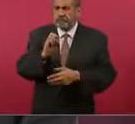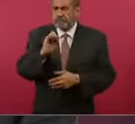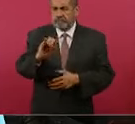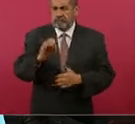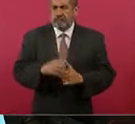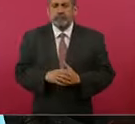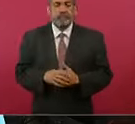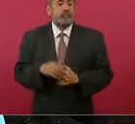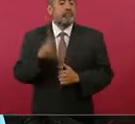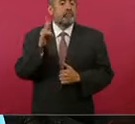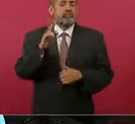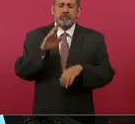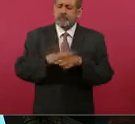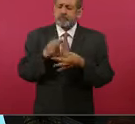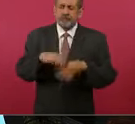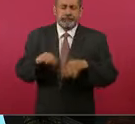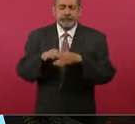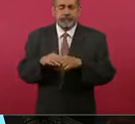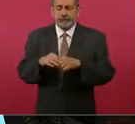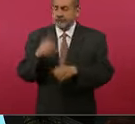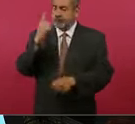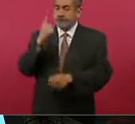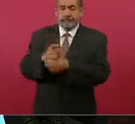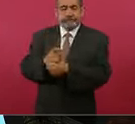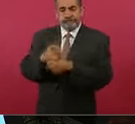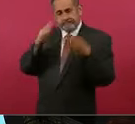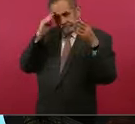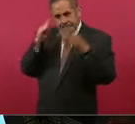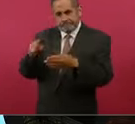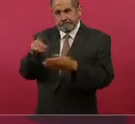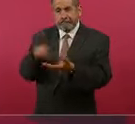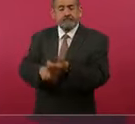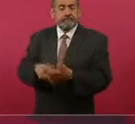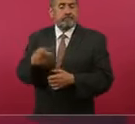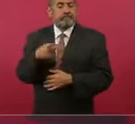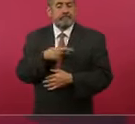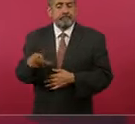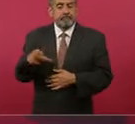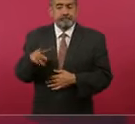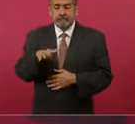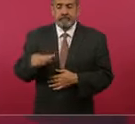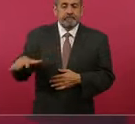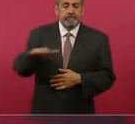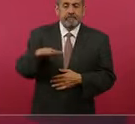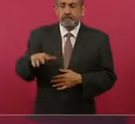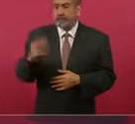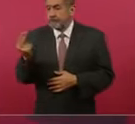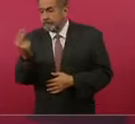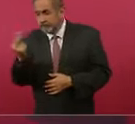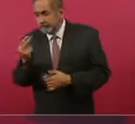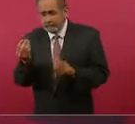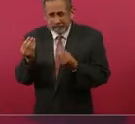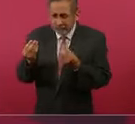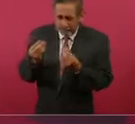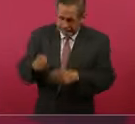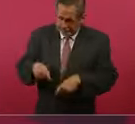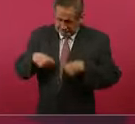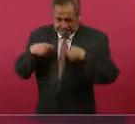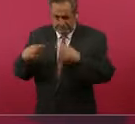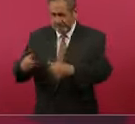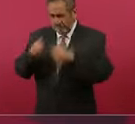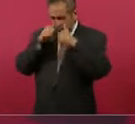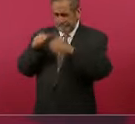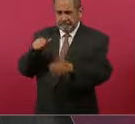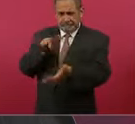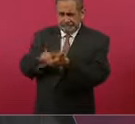se le iba a dar preferencia a los pobres, a los más necesitados.